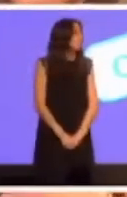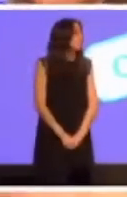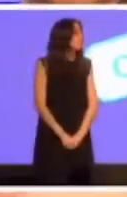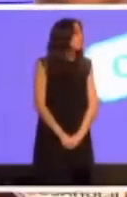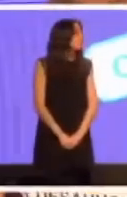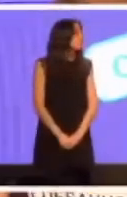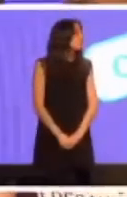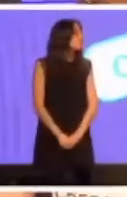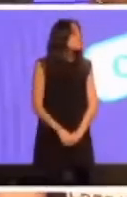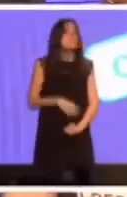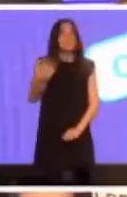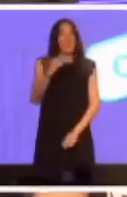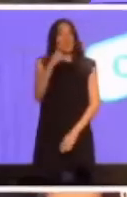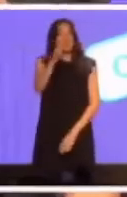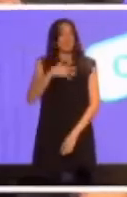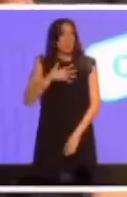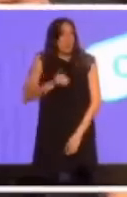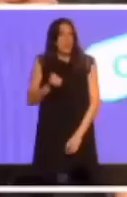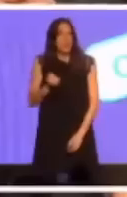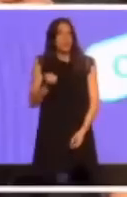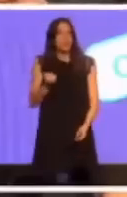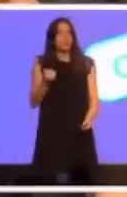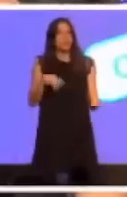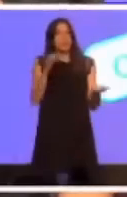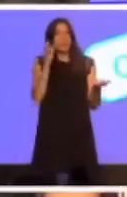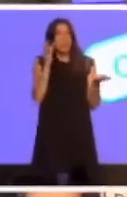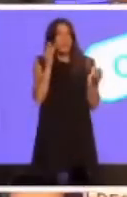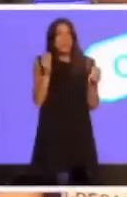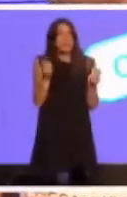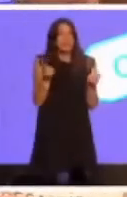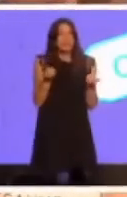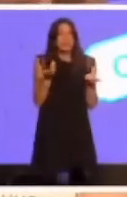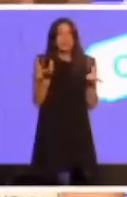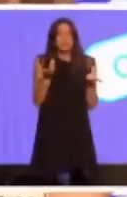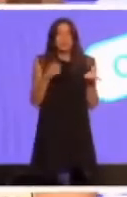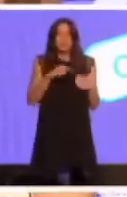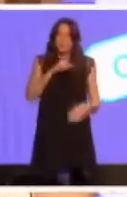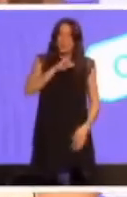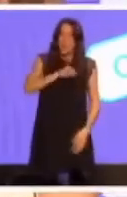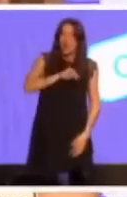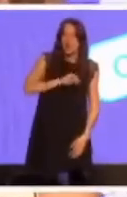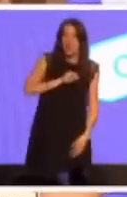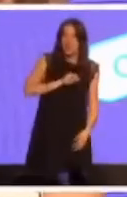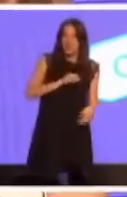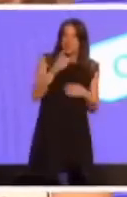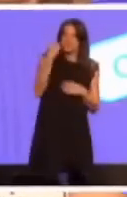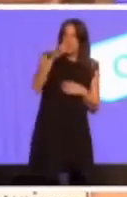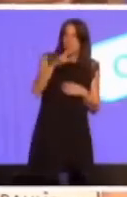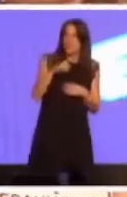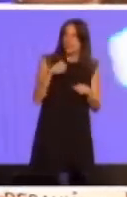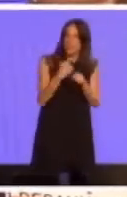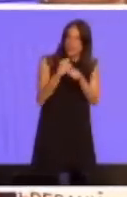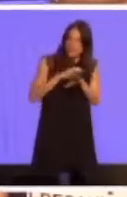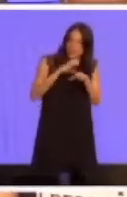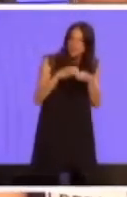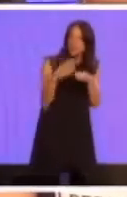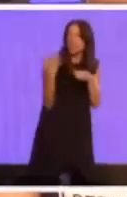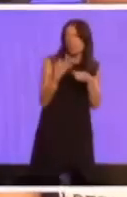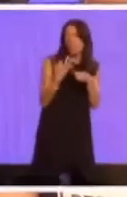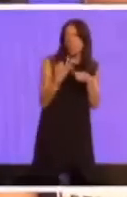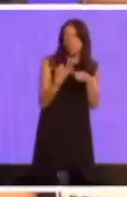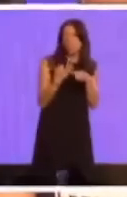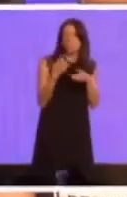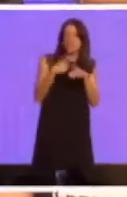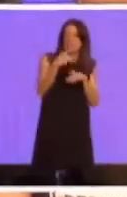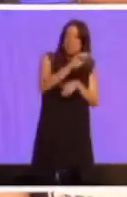y además es una Valiente y además es una mujer consciente de que hay que trabajar en equipo que lo que conseguimos lo